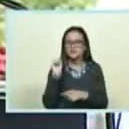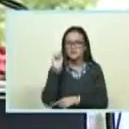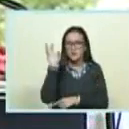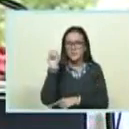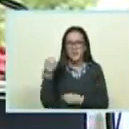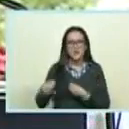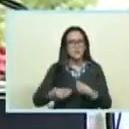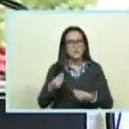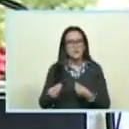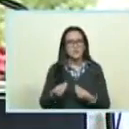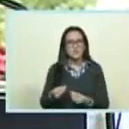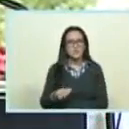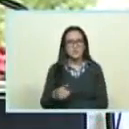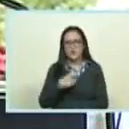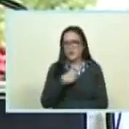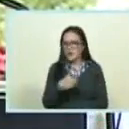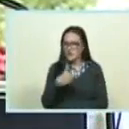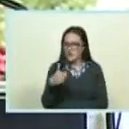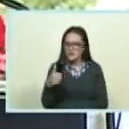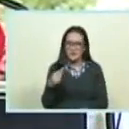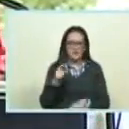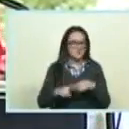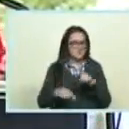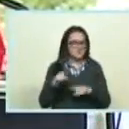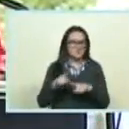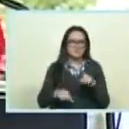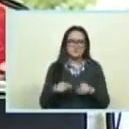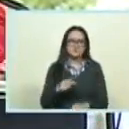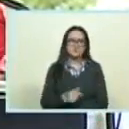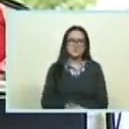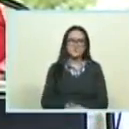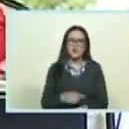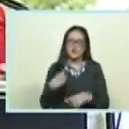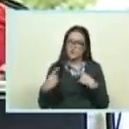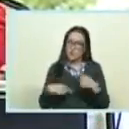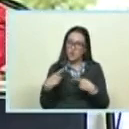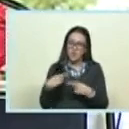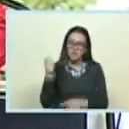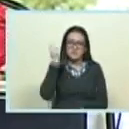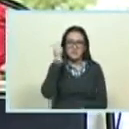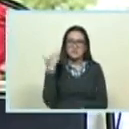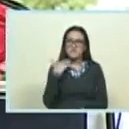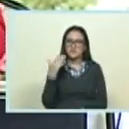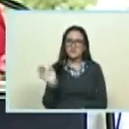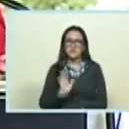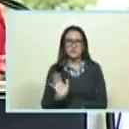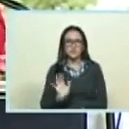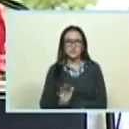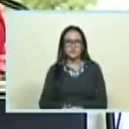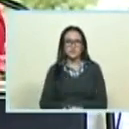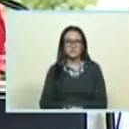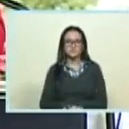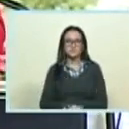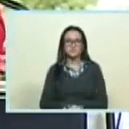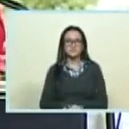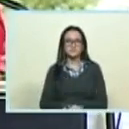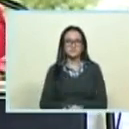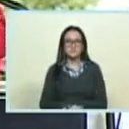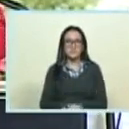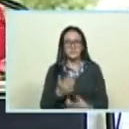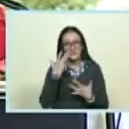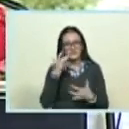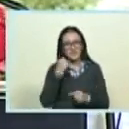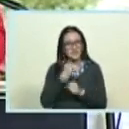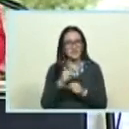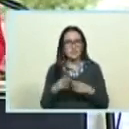asamblea que hacen, cada siembra, cada cosecha, todos los días, que no sea invisible lo que